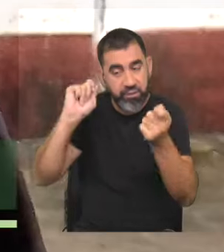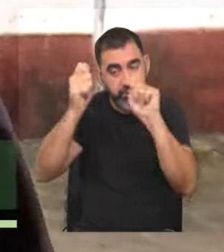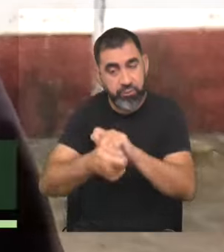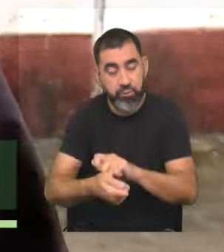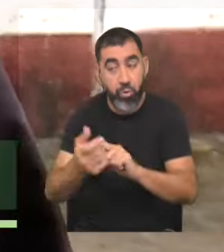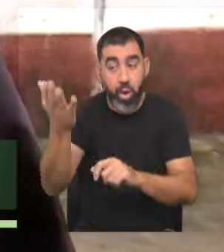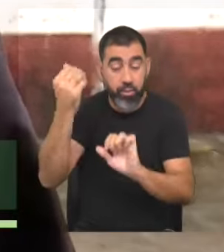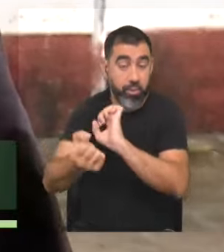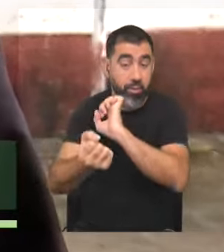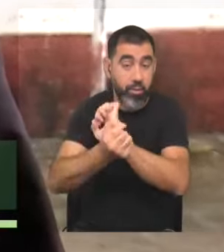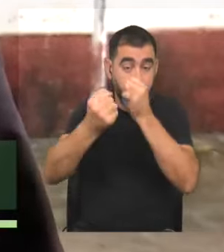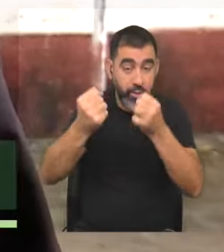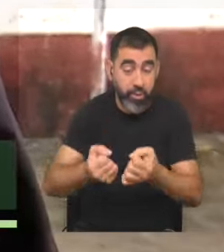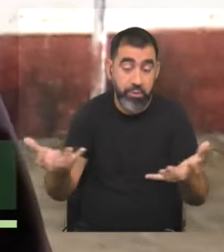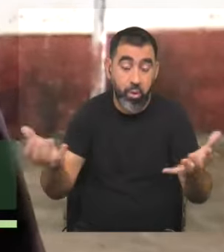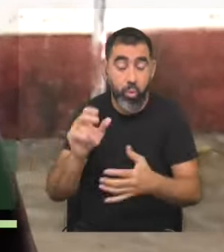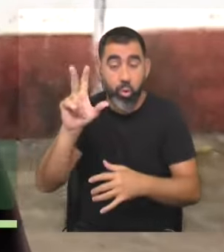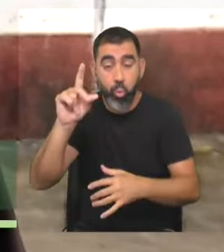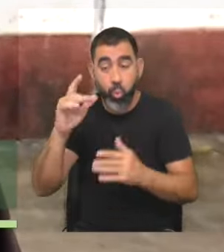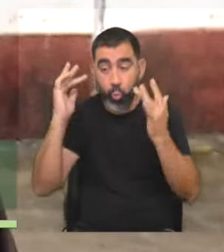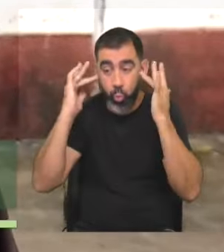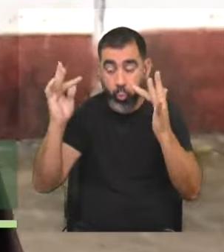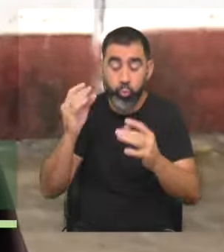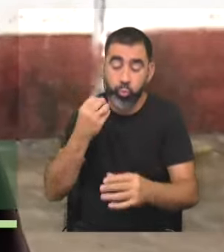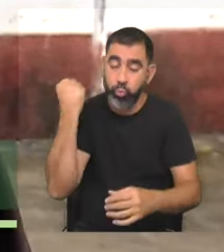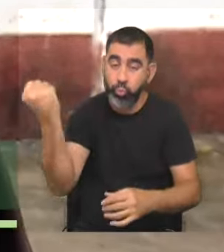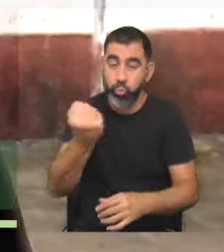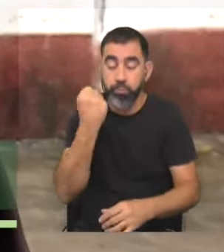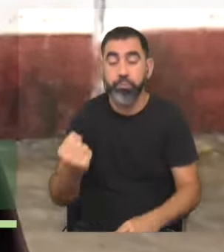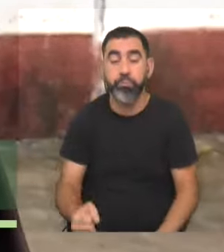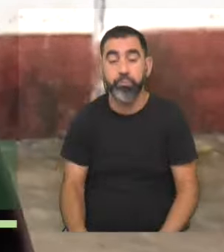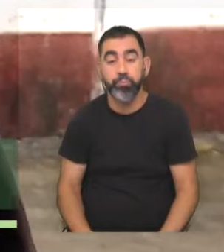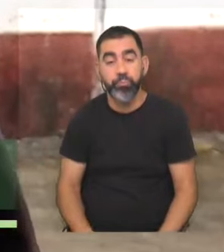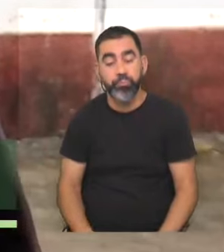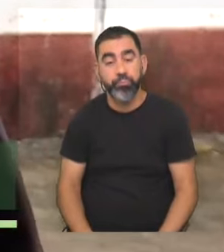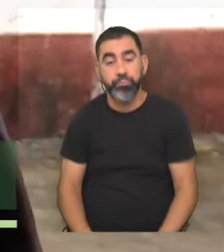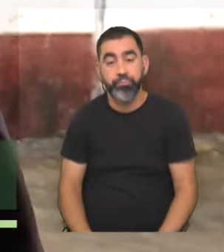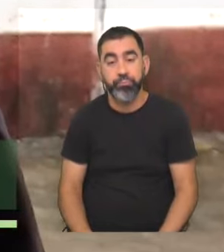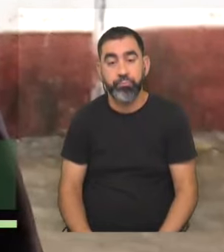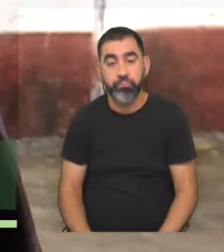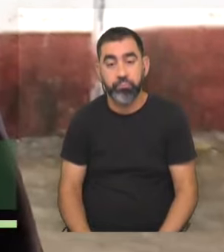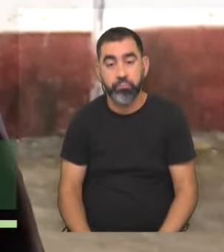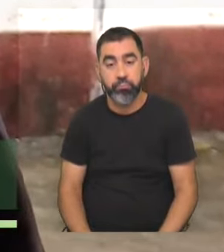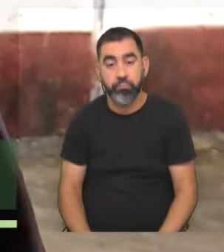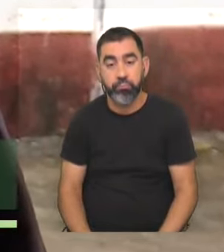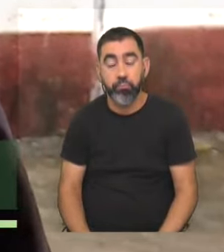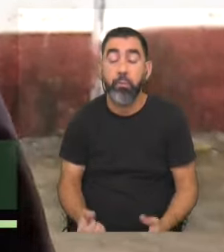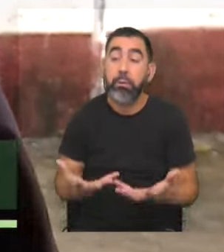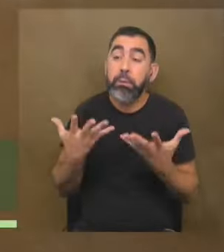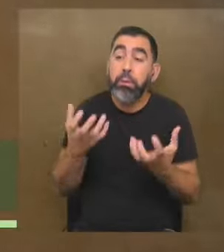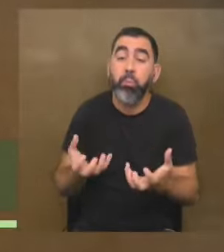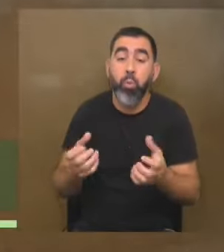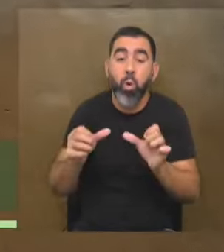una cárcel este en un centro de estudios nos parece camino adecuado hubiéramos querido hacerlo en los